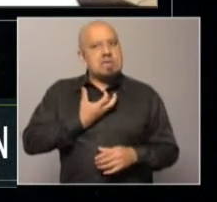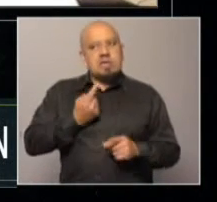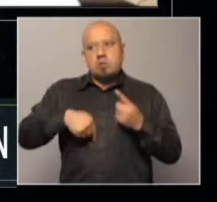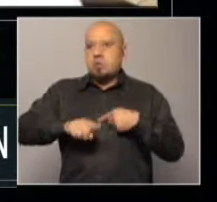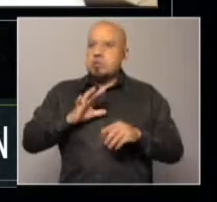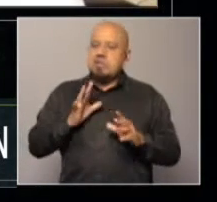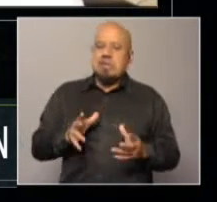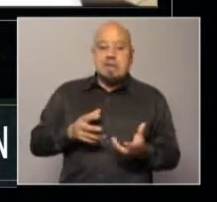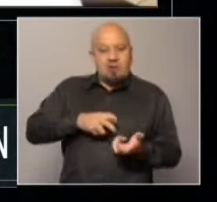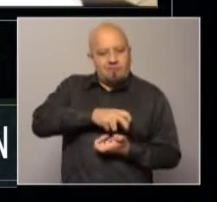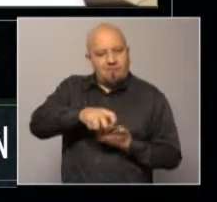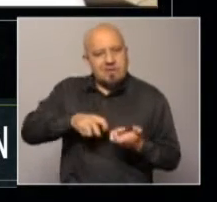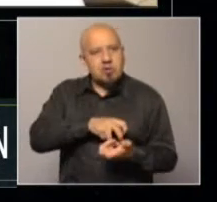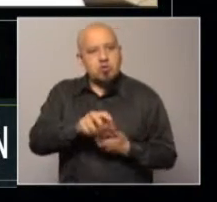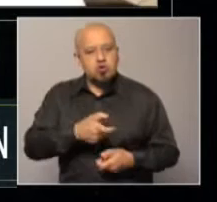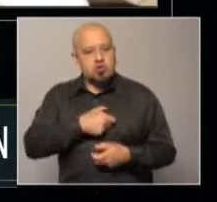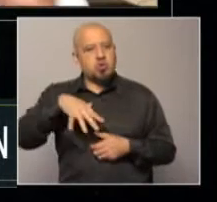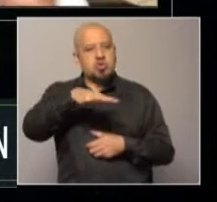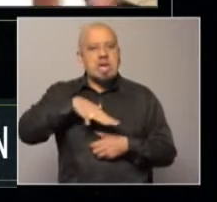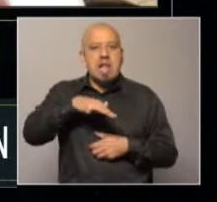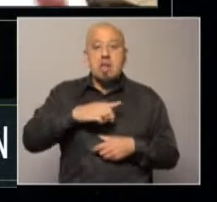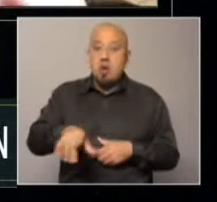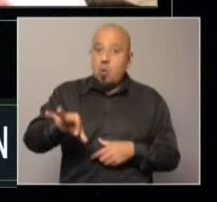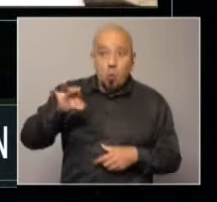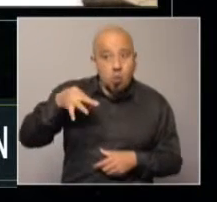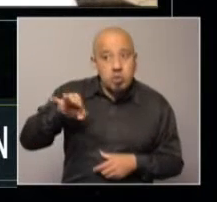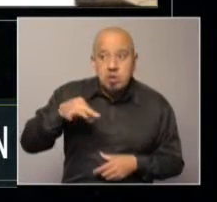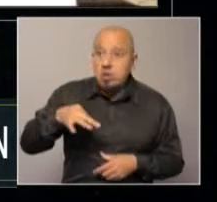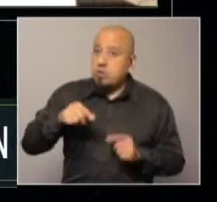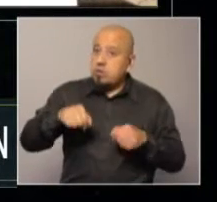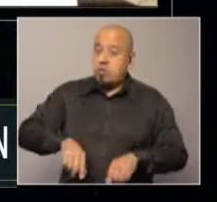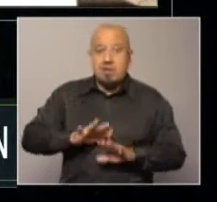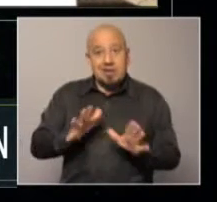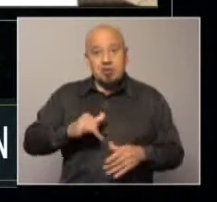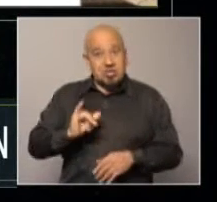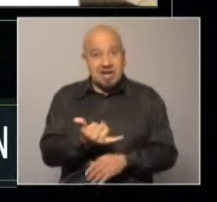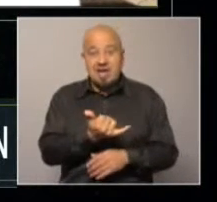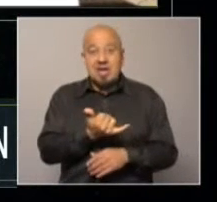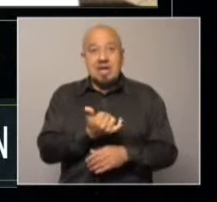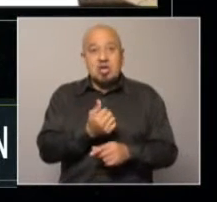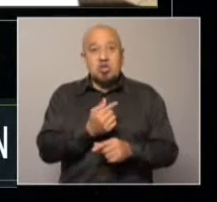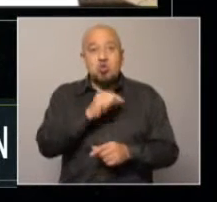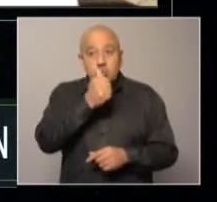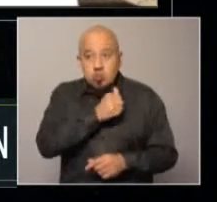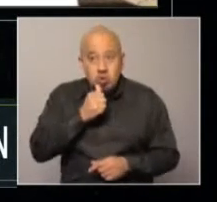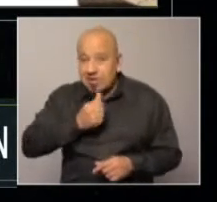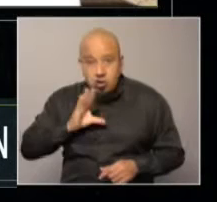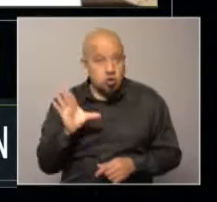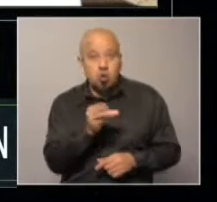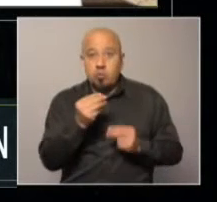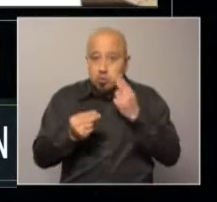conflicto social, no es el único, yo creo que no se resuelve el conflicto social así, sin embargo yo creo